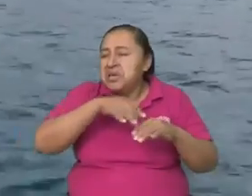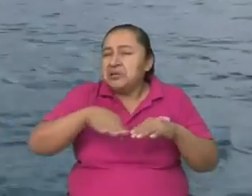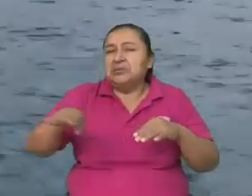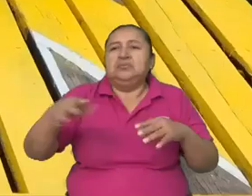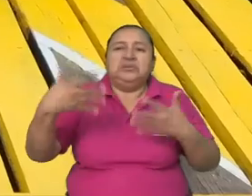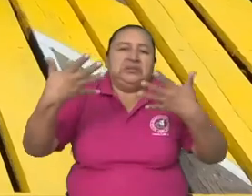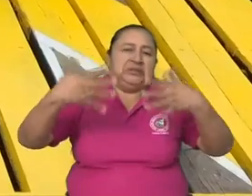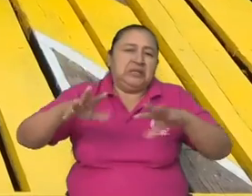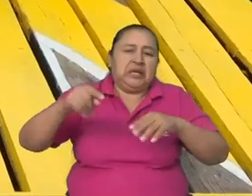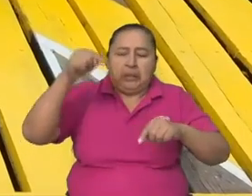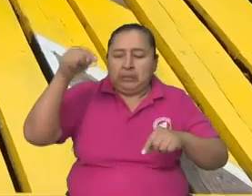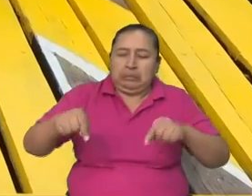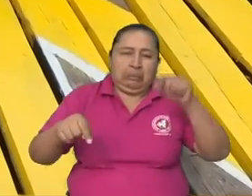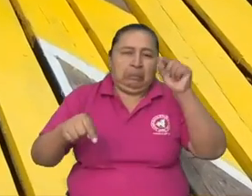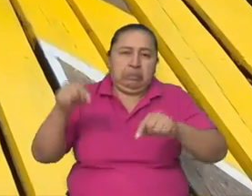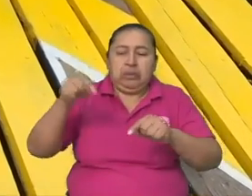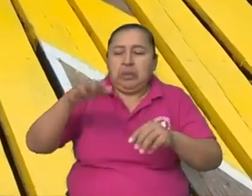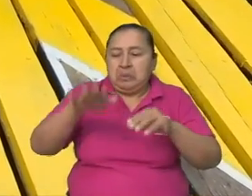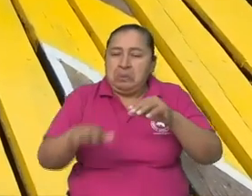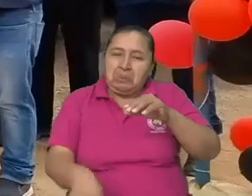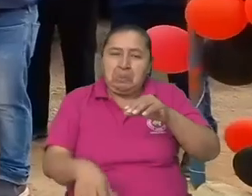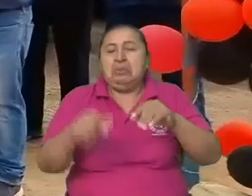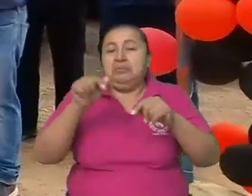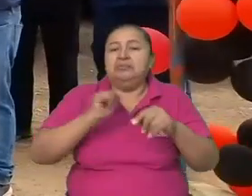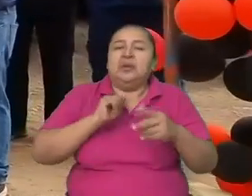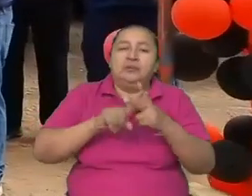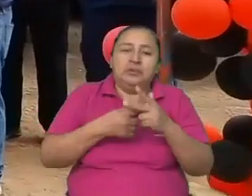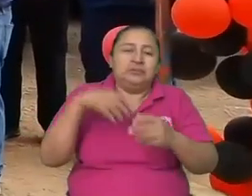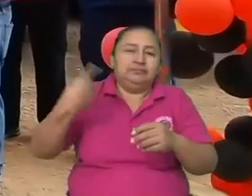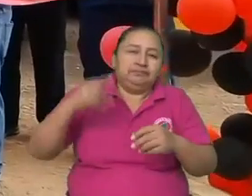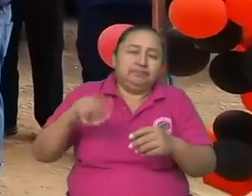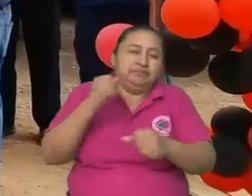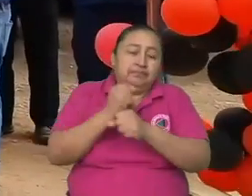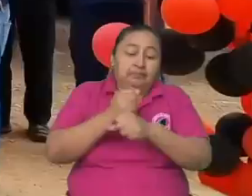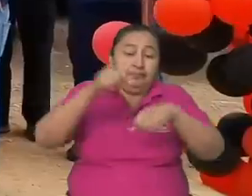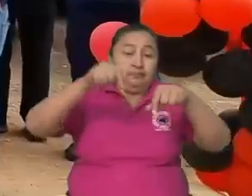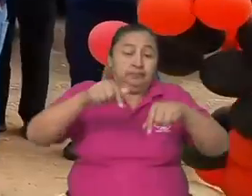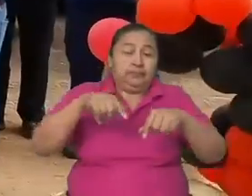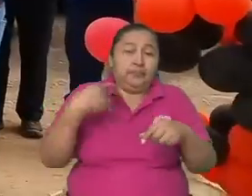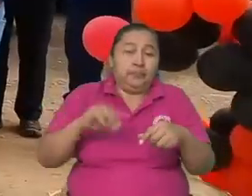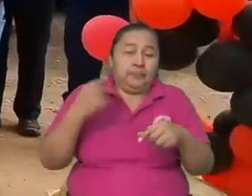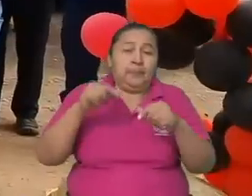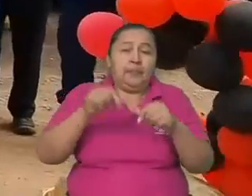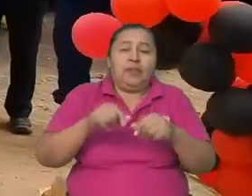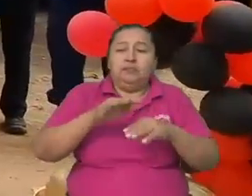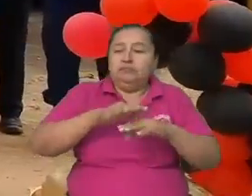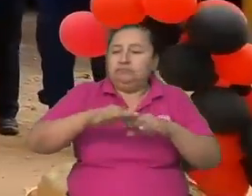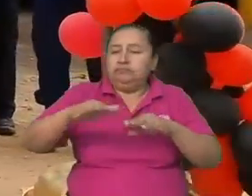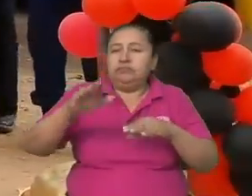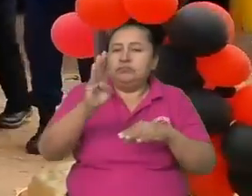tenía perforaciones y que se estaba hundiendo. Entonces comenzamos a trabajar aquí nosotros con una